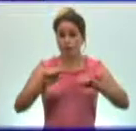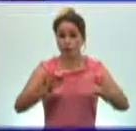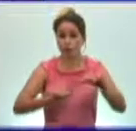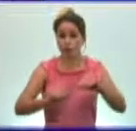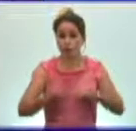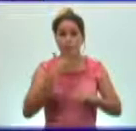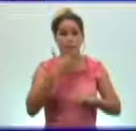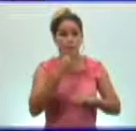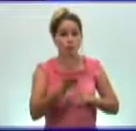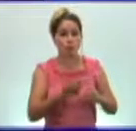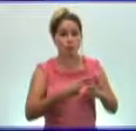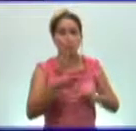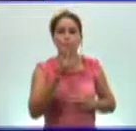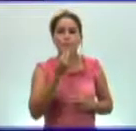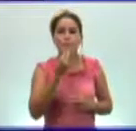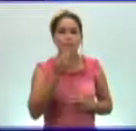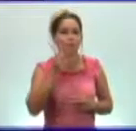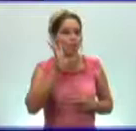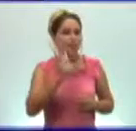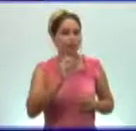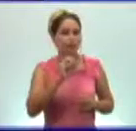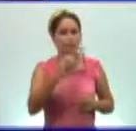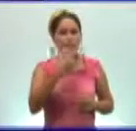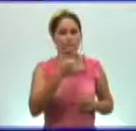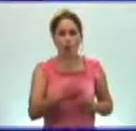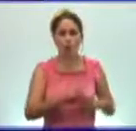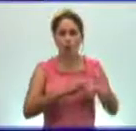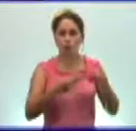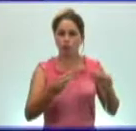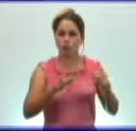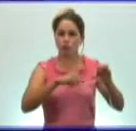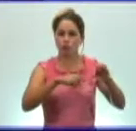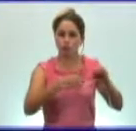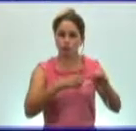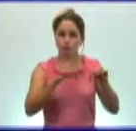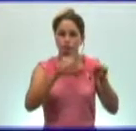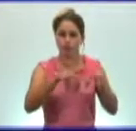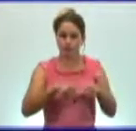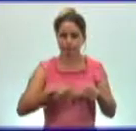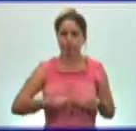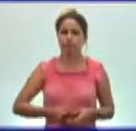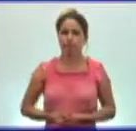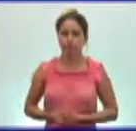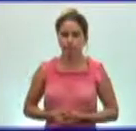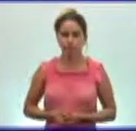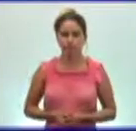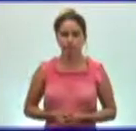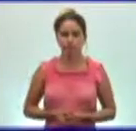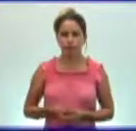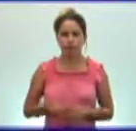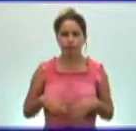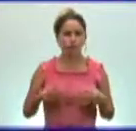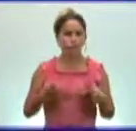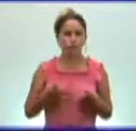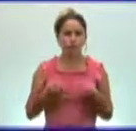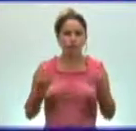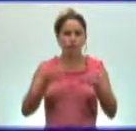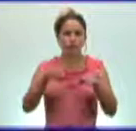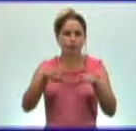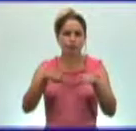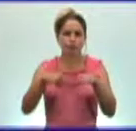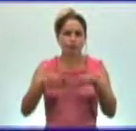diferentes sustancias que ustedes deben dominar a partir del estudio del programa de 10º grado. ¿Cuáles son estas sustancias y